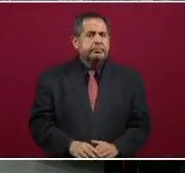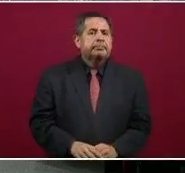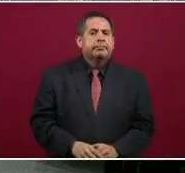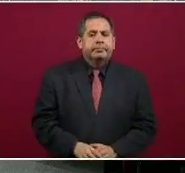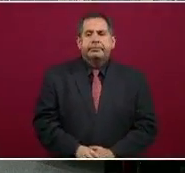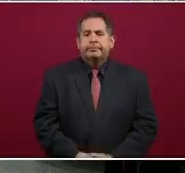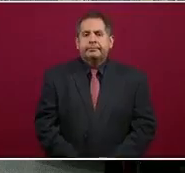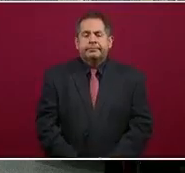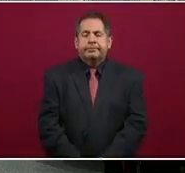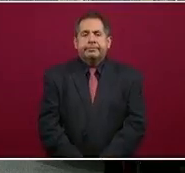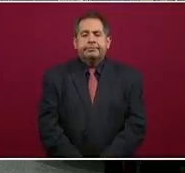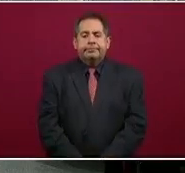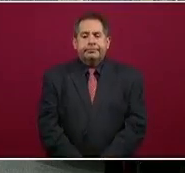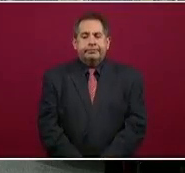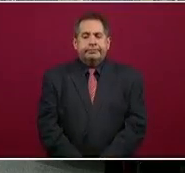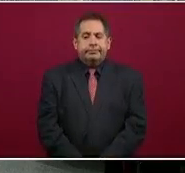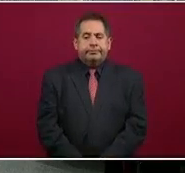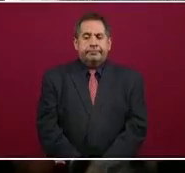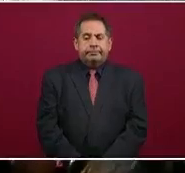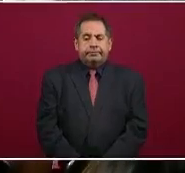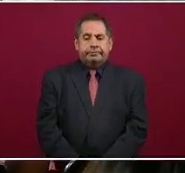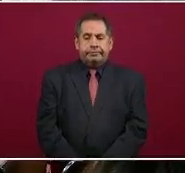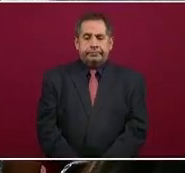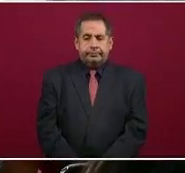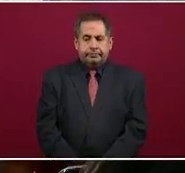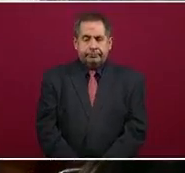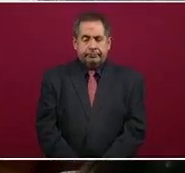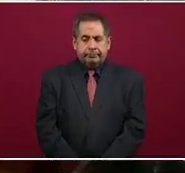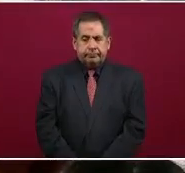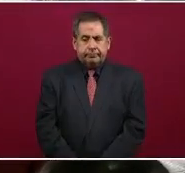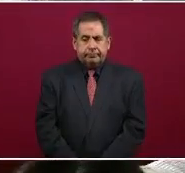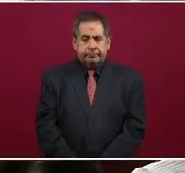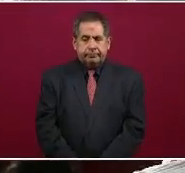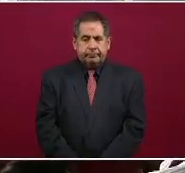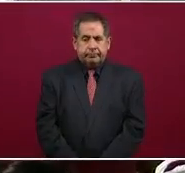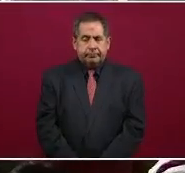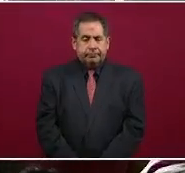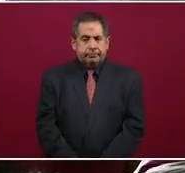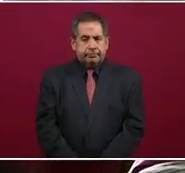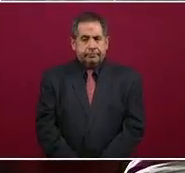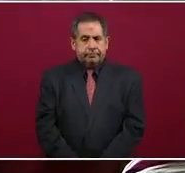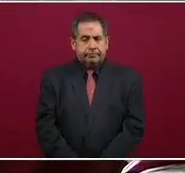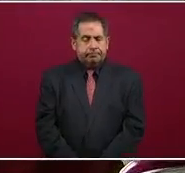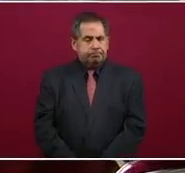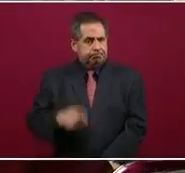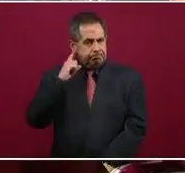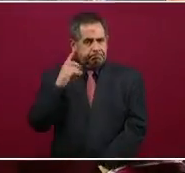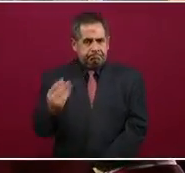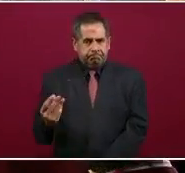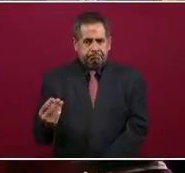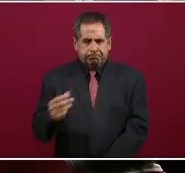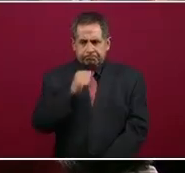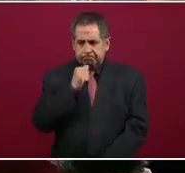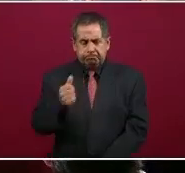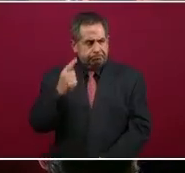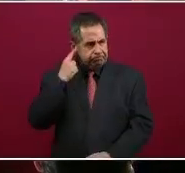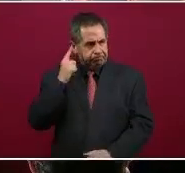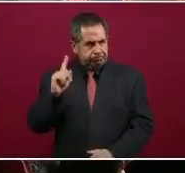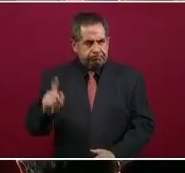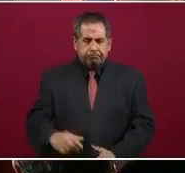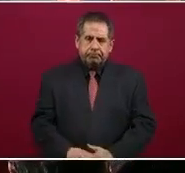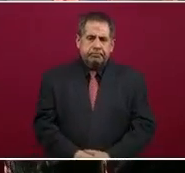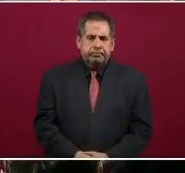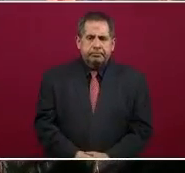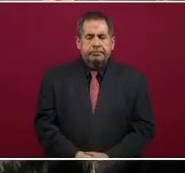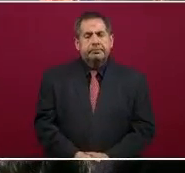Señor presidente, en la eventualidad que el 10 de junio y el 22 de octubre el presidente Trump aplique